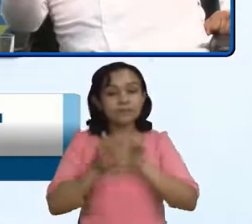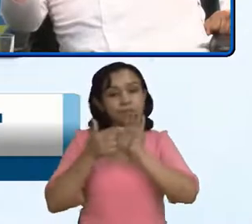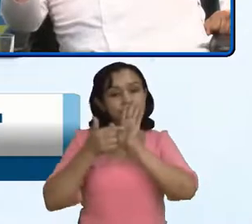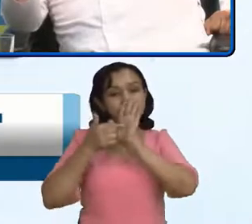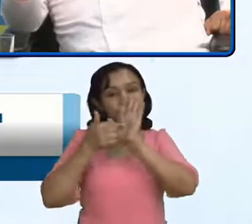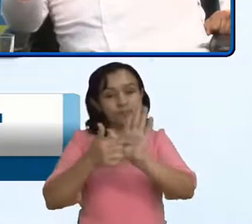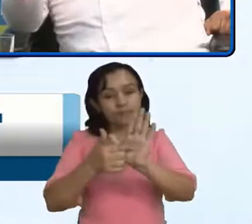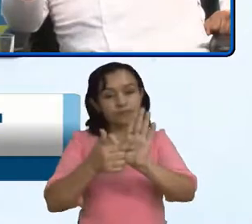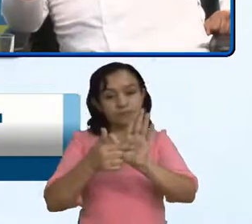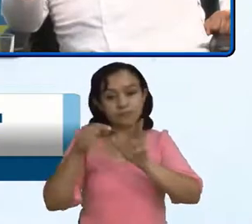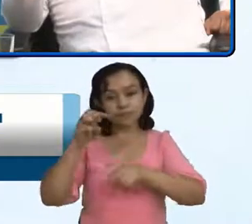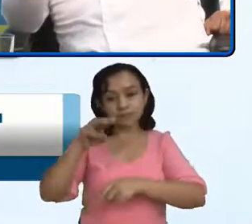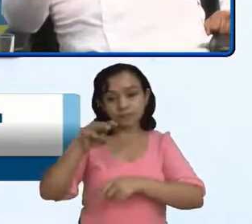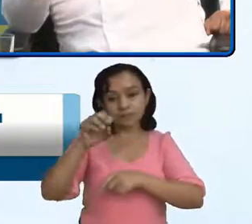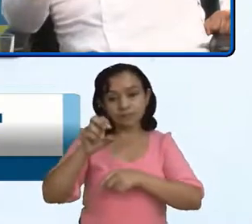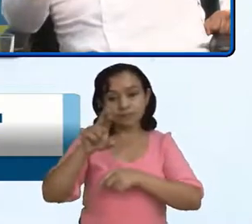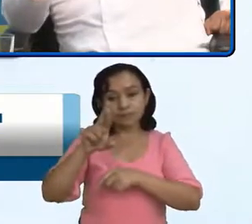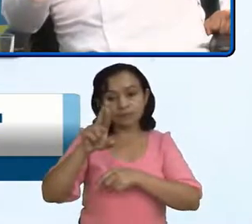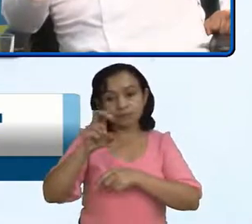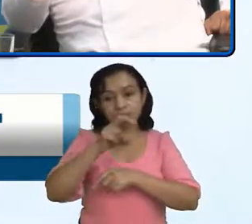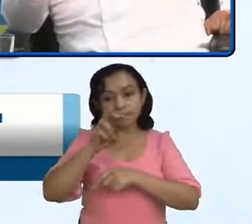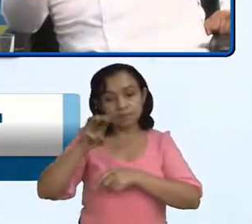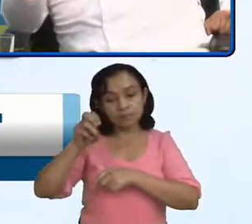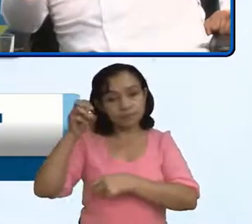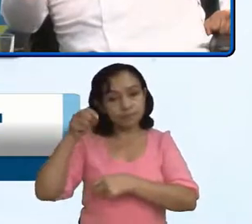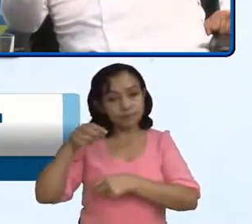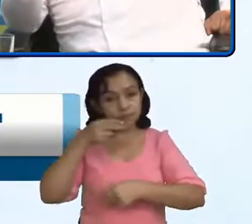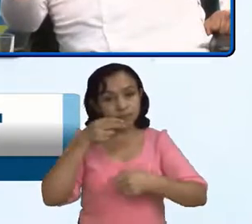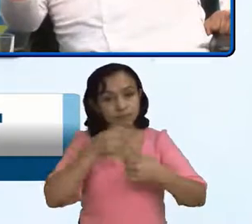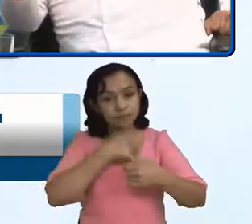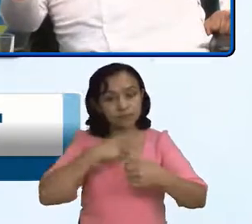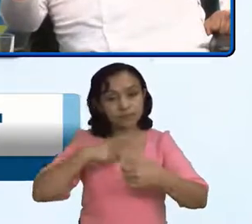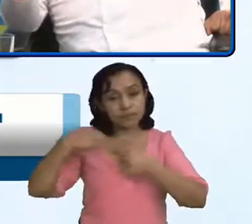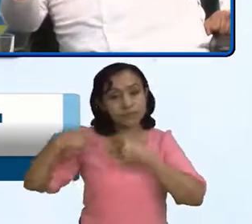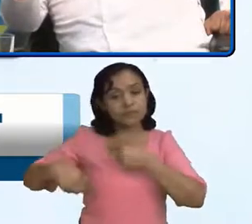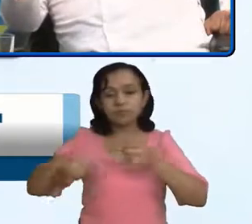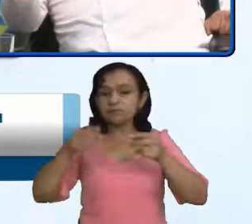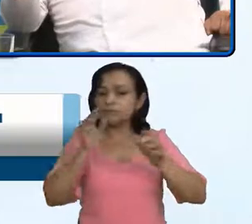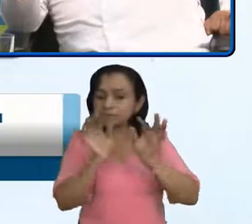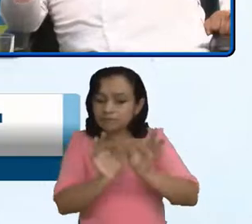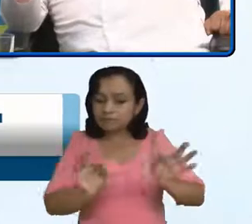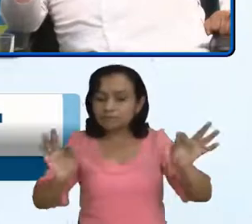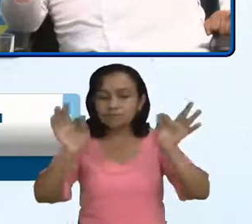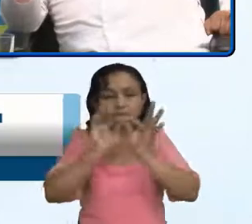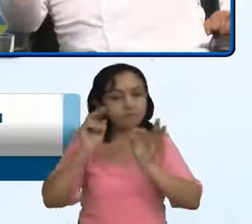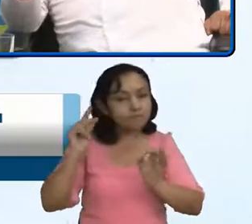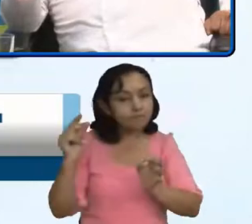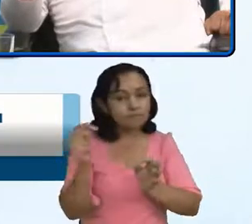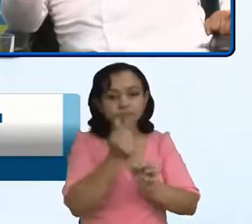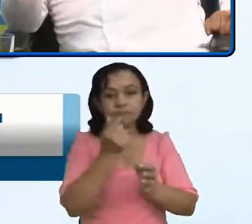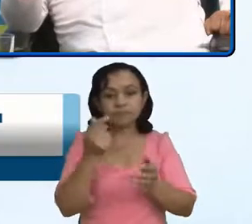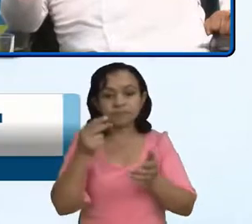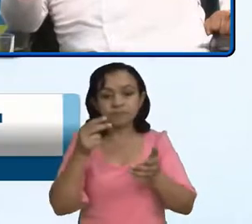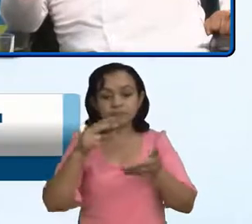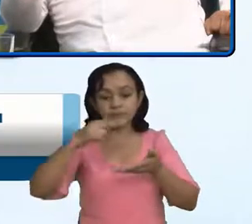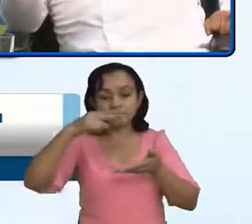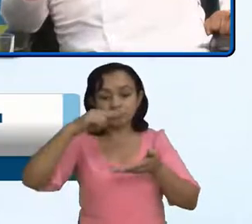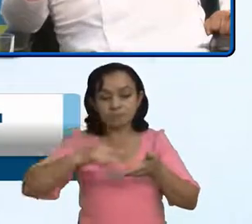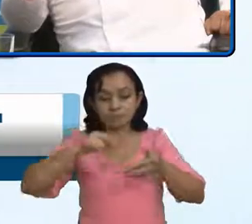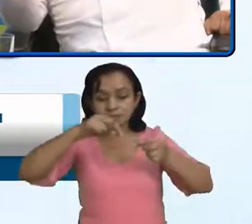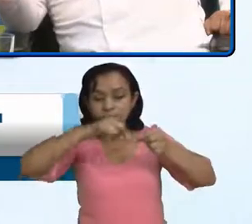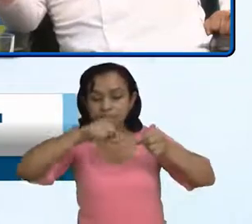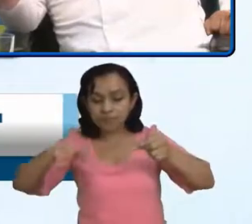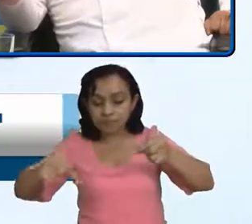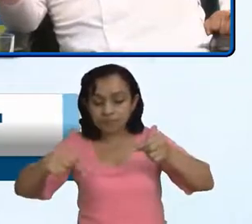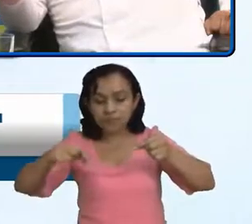un monorreno, entonces la cirugía se vuelve algo inminente. En el caso de que sea, ¿verdad?, tenga